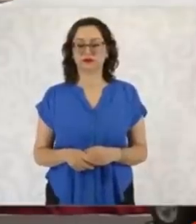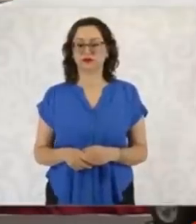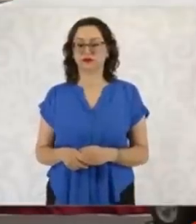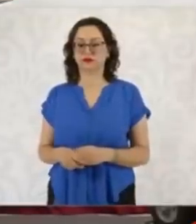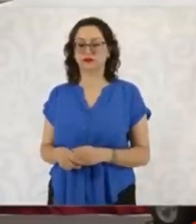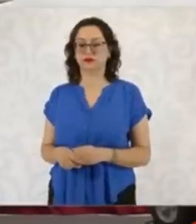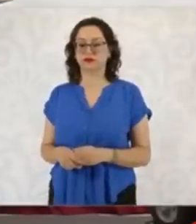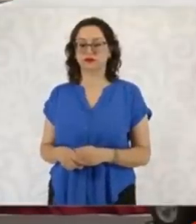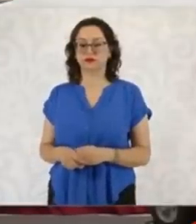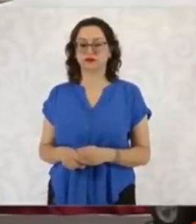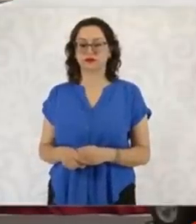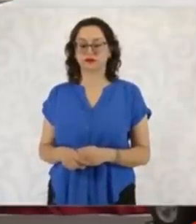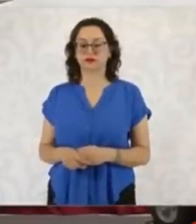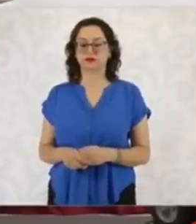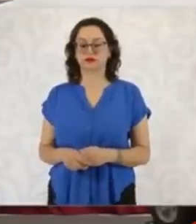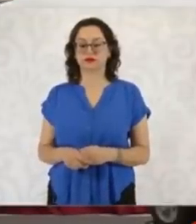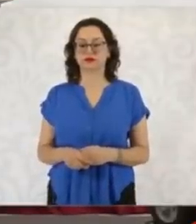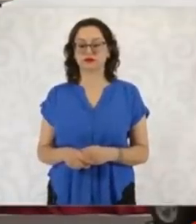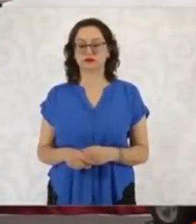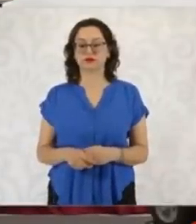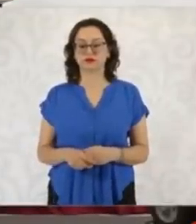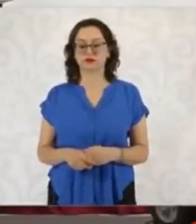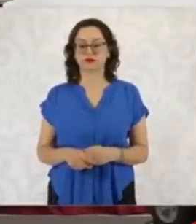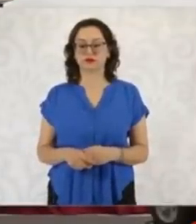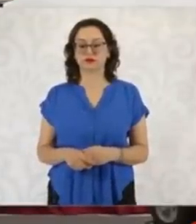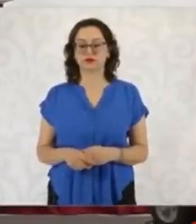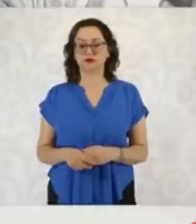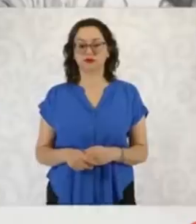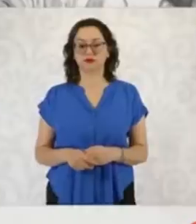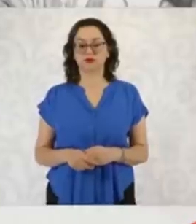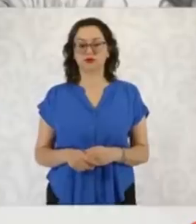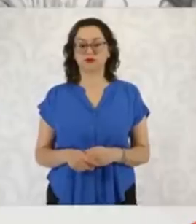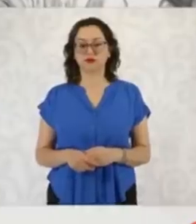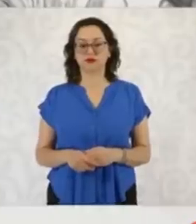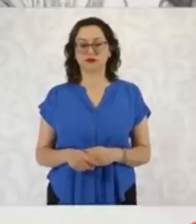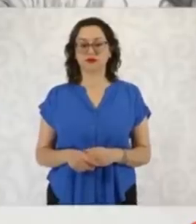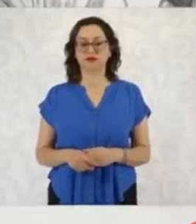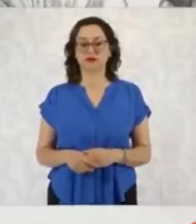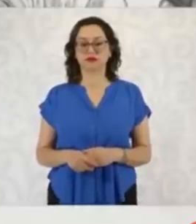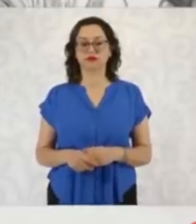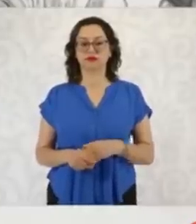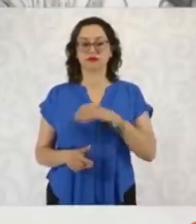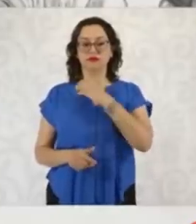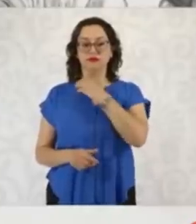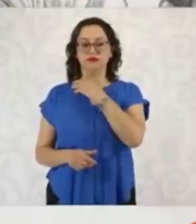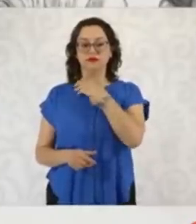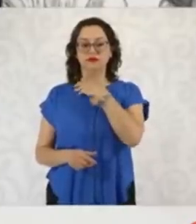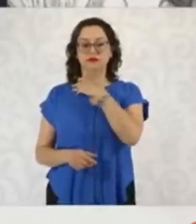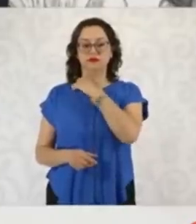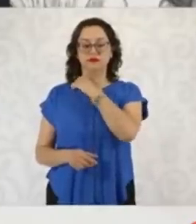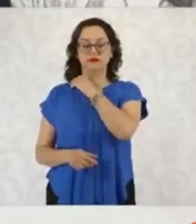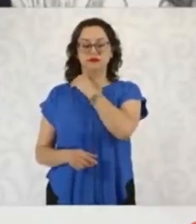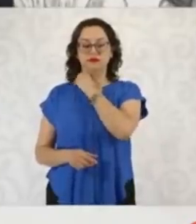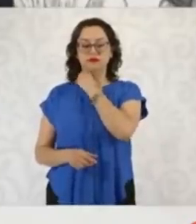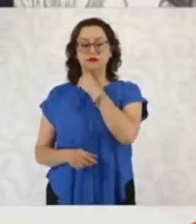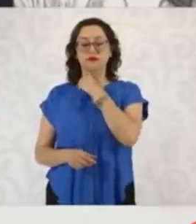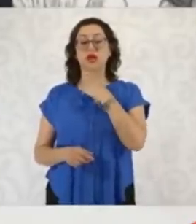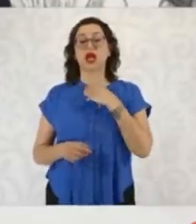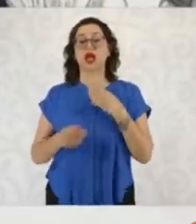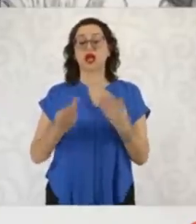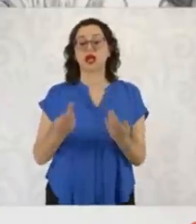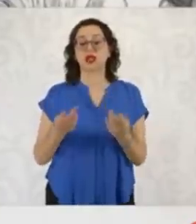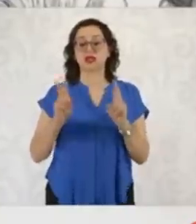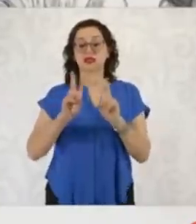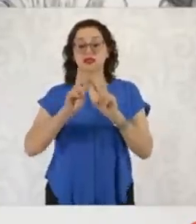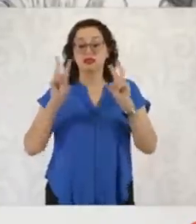de una reclamación en una corte en Florida. Por cierto, aquí el